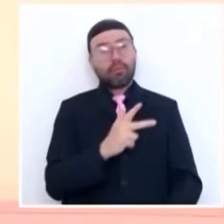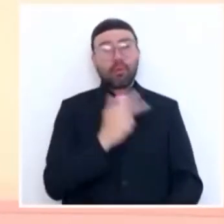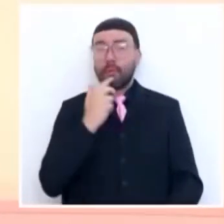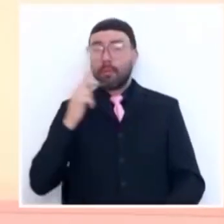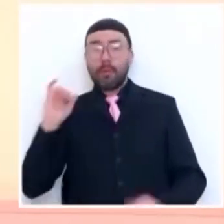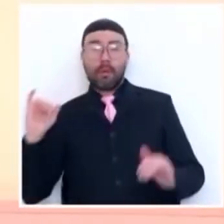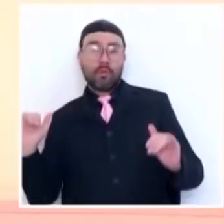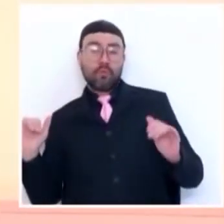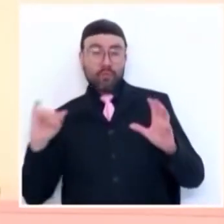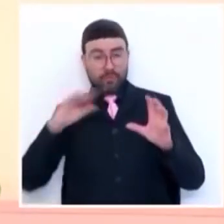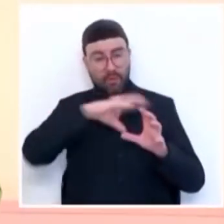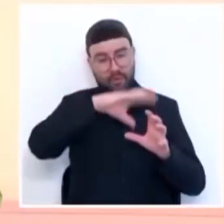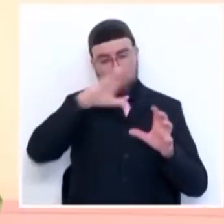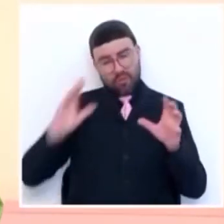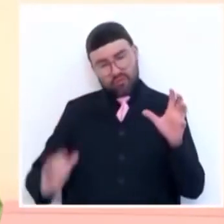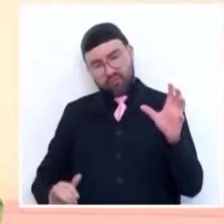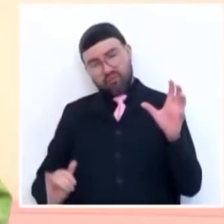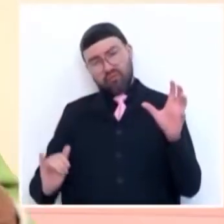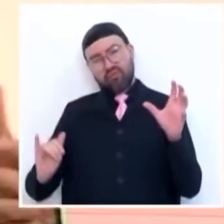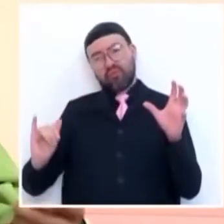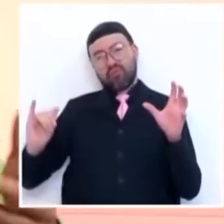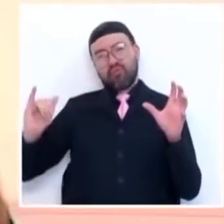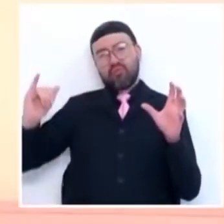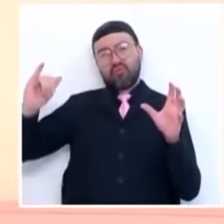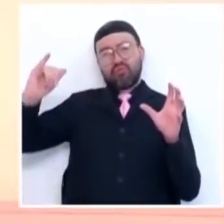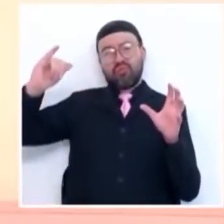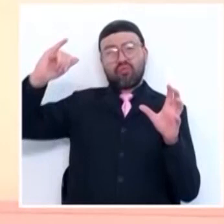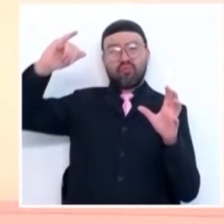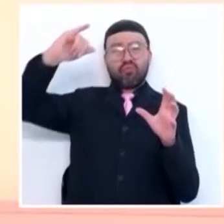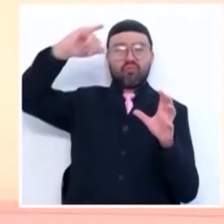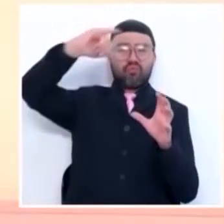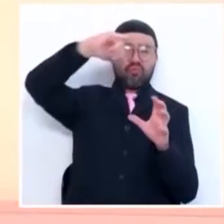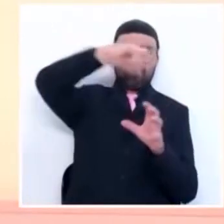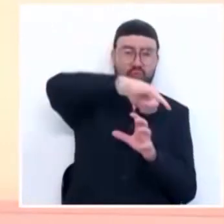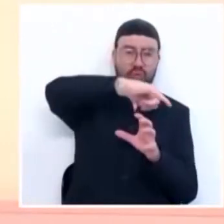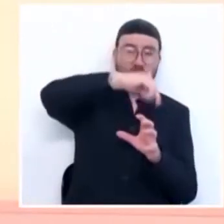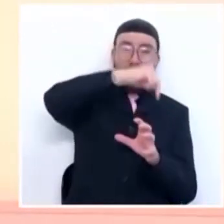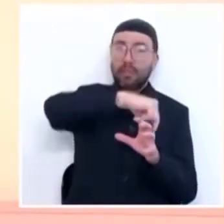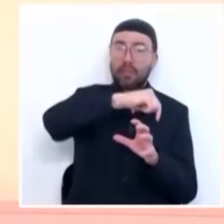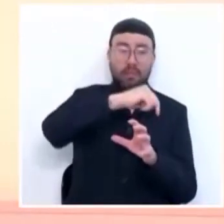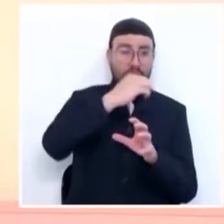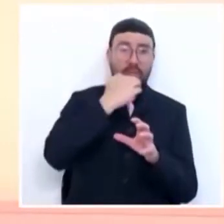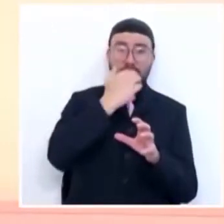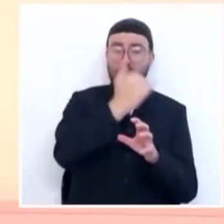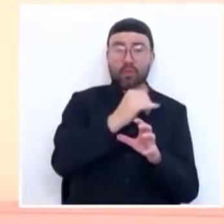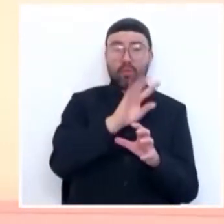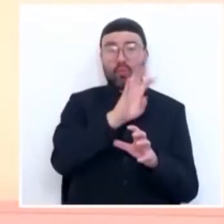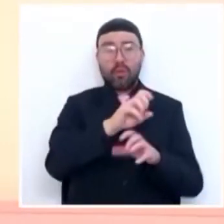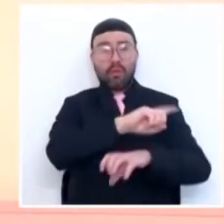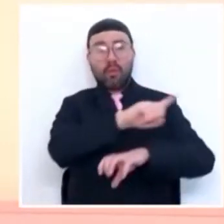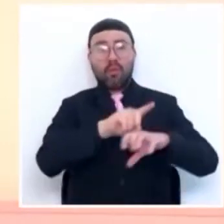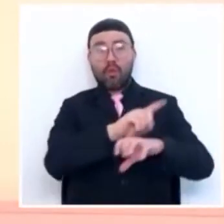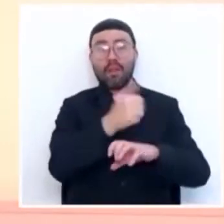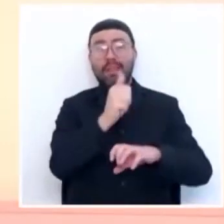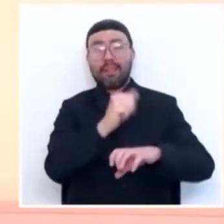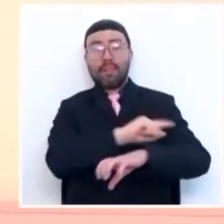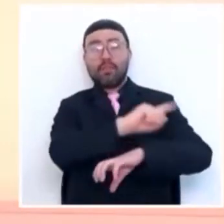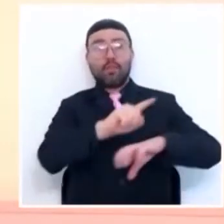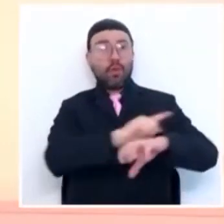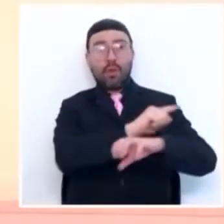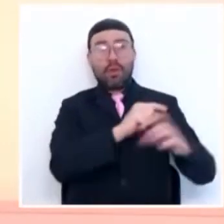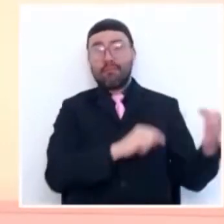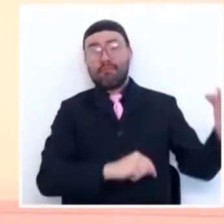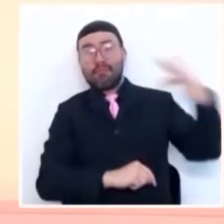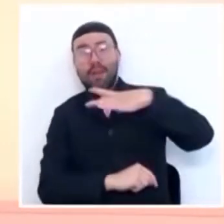transoceánicos, cuando viajamos a países que tienen una gran diferencia horaria con nosotros, 9, 10, 11 o más horas de